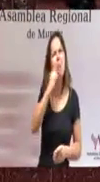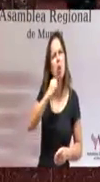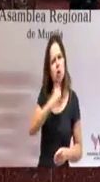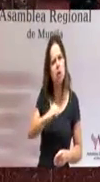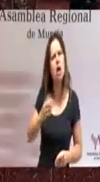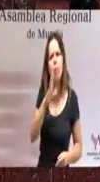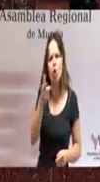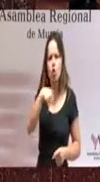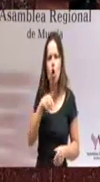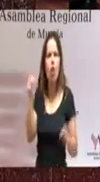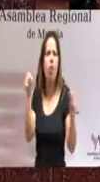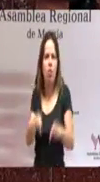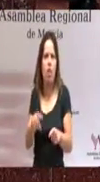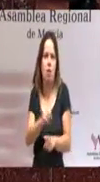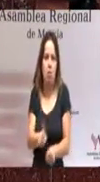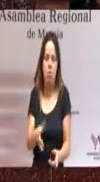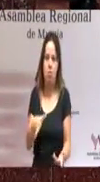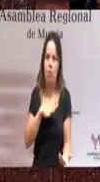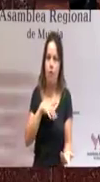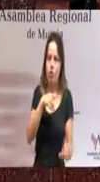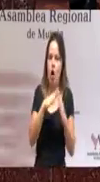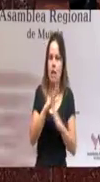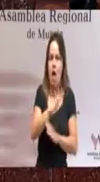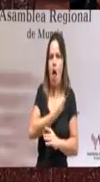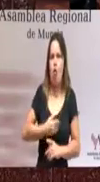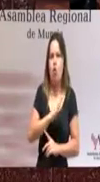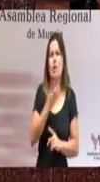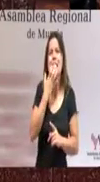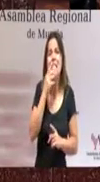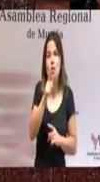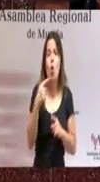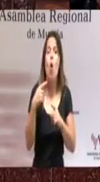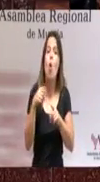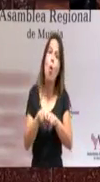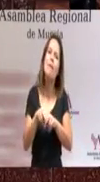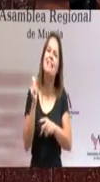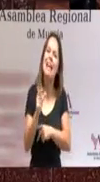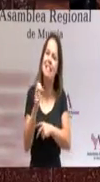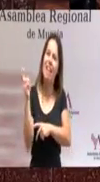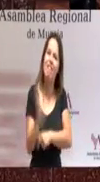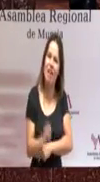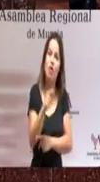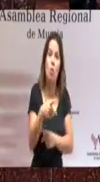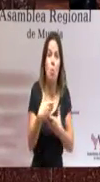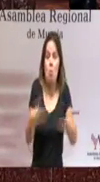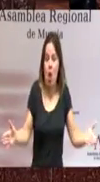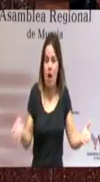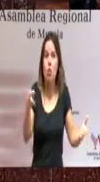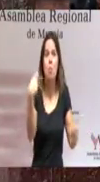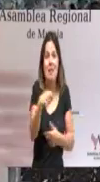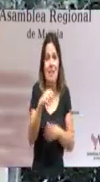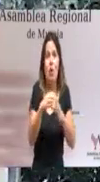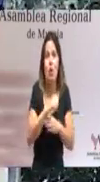que no lo citamos esta asamblea. Pero oye usted, si esta es su casa, si viene todos los jueves, si tiene las puertas abiertas, si es el presidente de la comunidad autónoma, si este